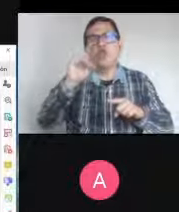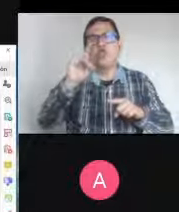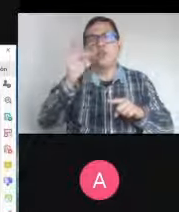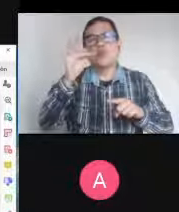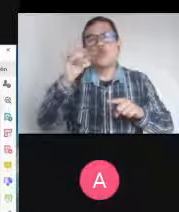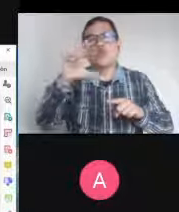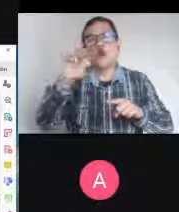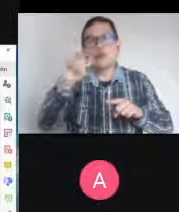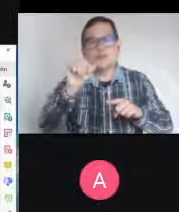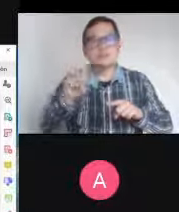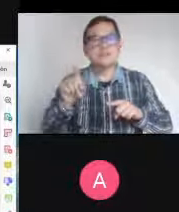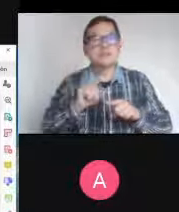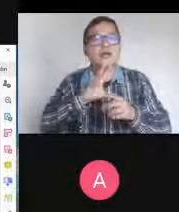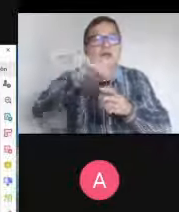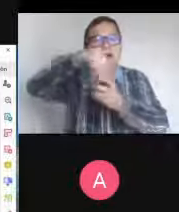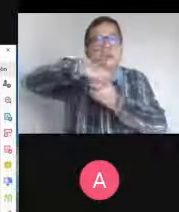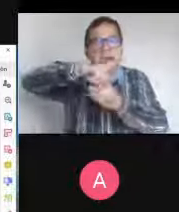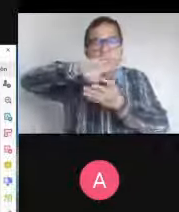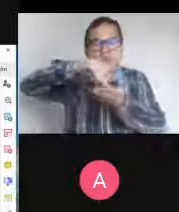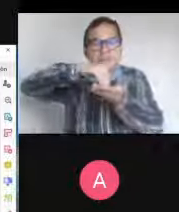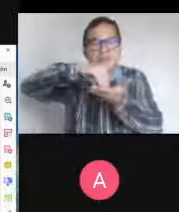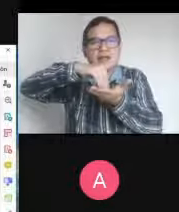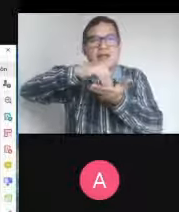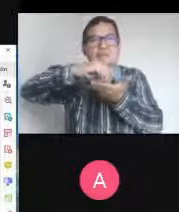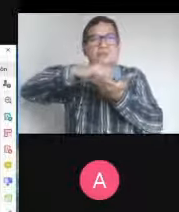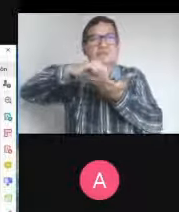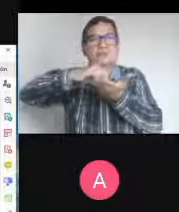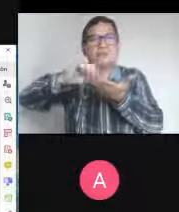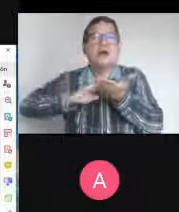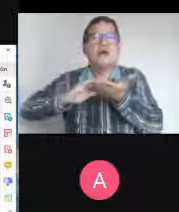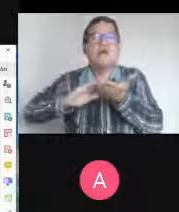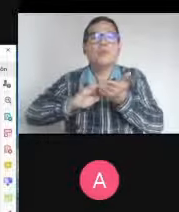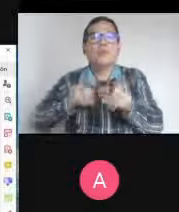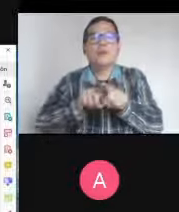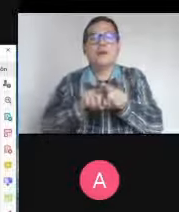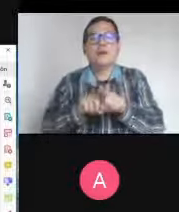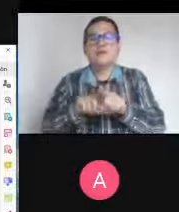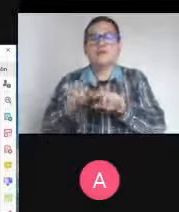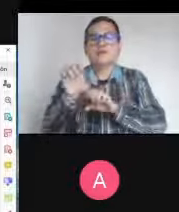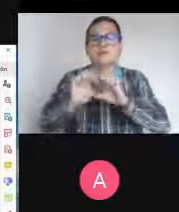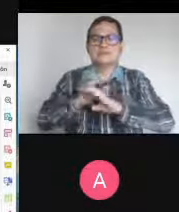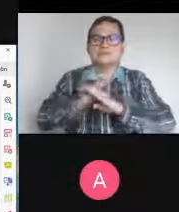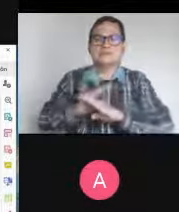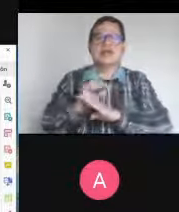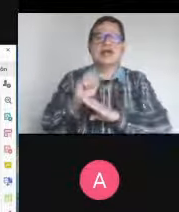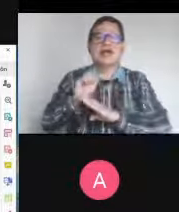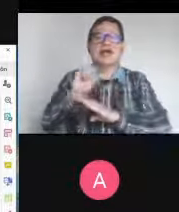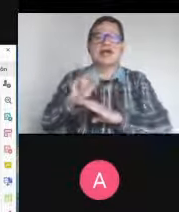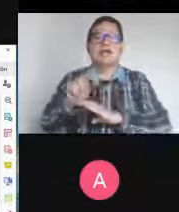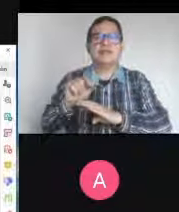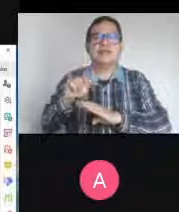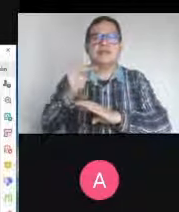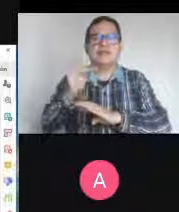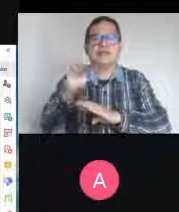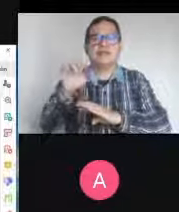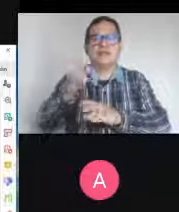tercera parte. Esa parte pues es una superficie que es aislante. Esa se denomina